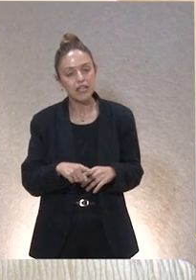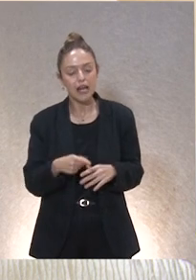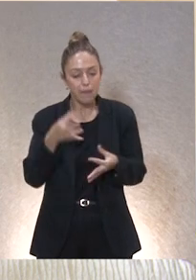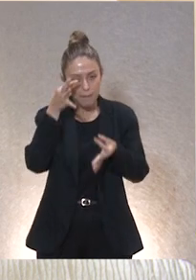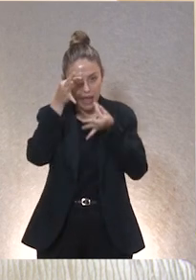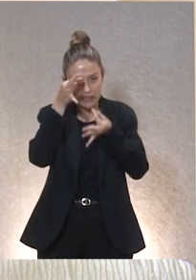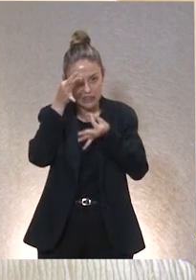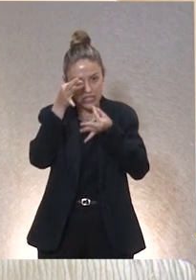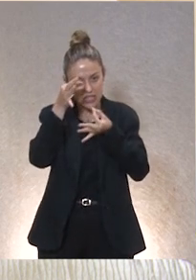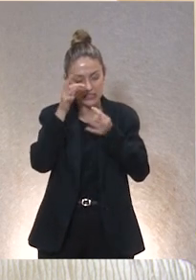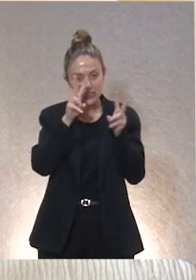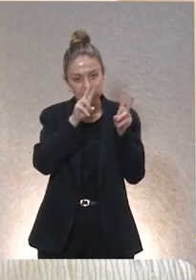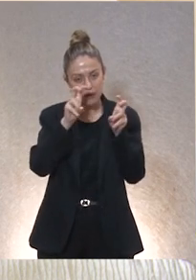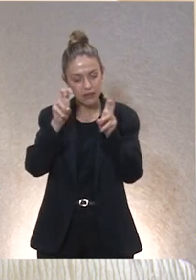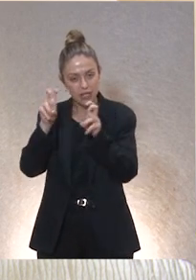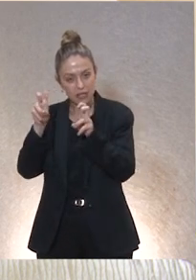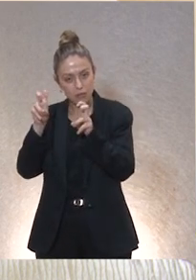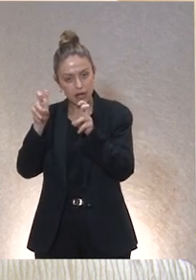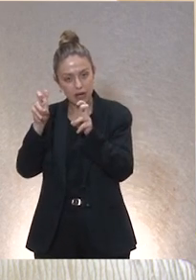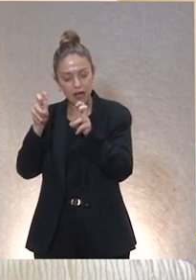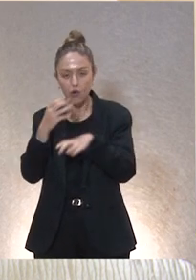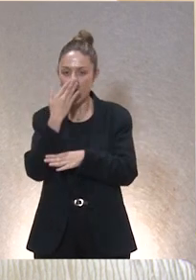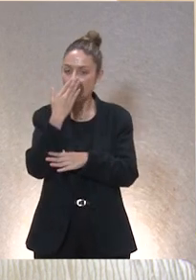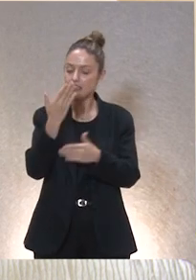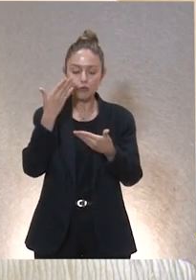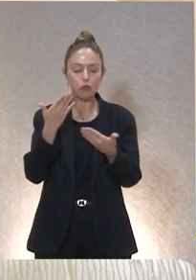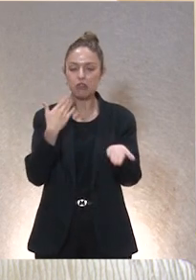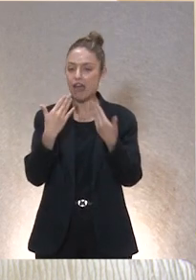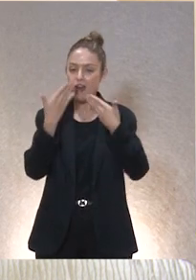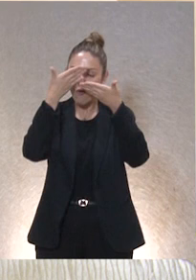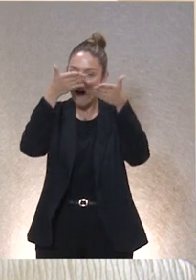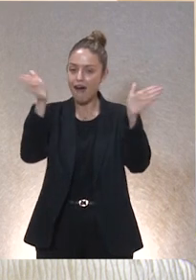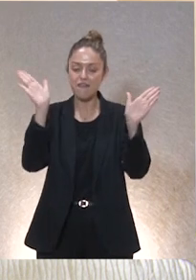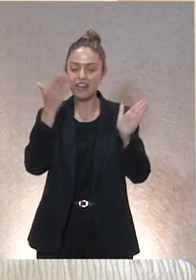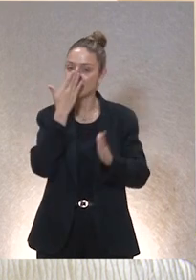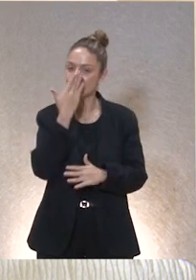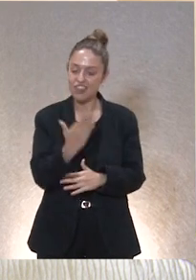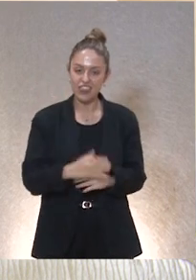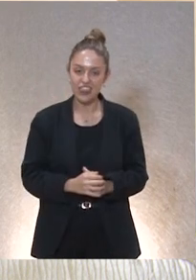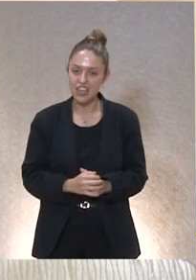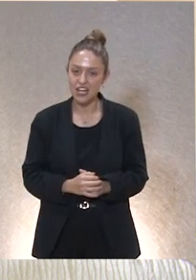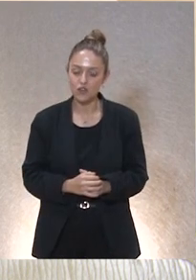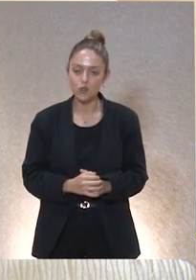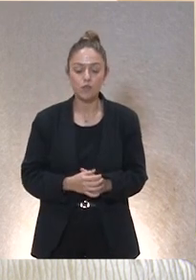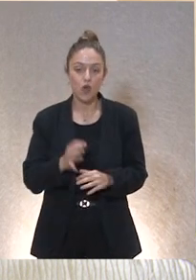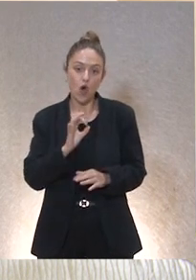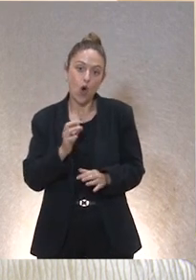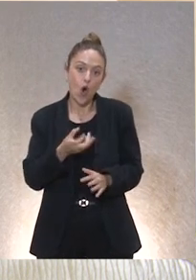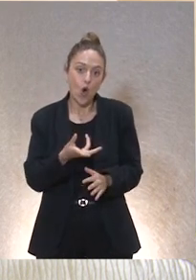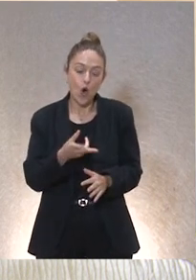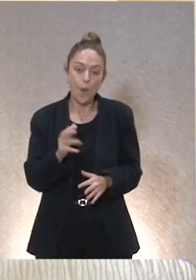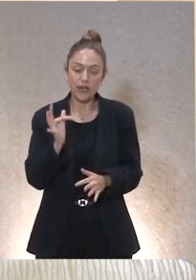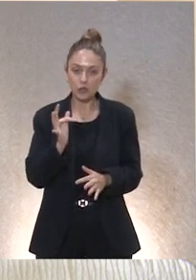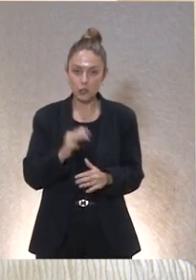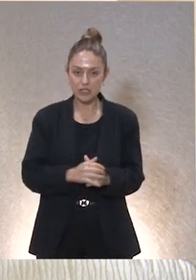matices de la cuestión con una actitud abierta al diálogo sincero o virtuoso como sueles decir sí